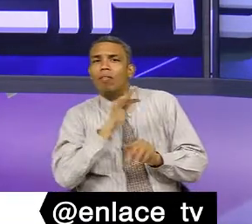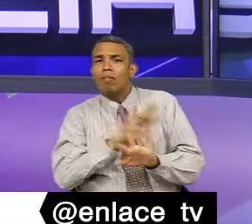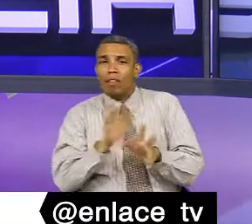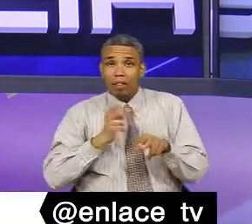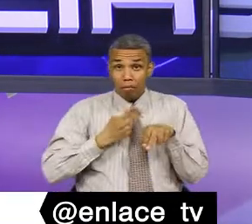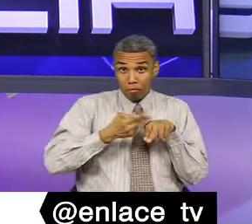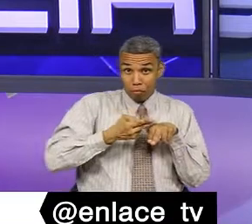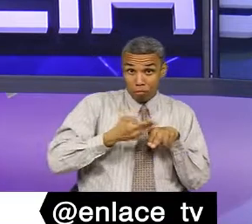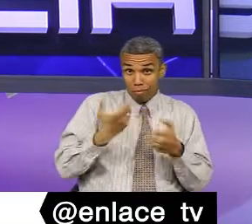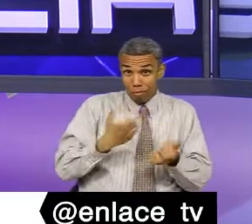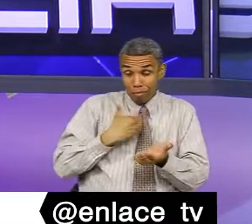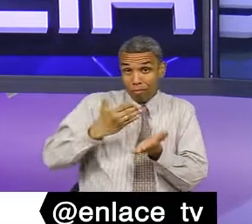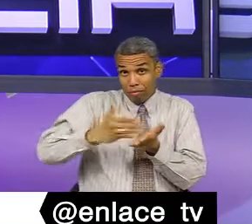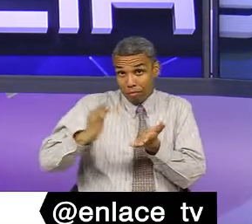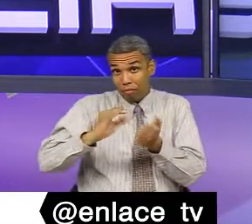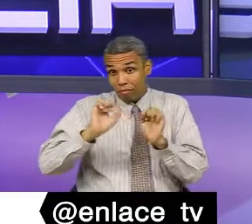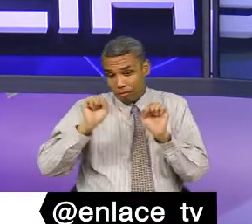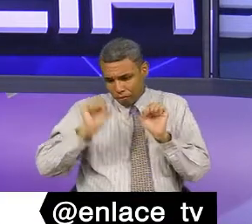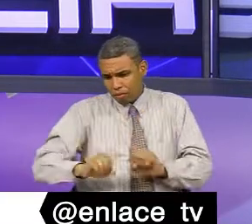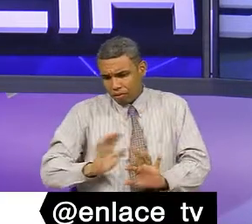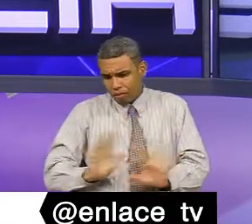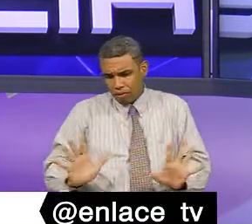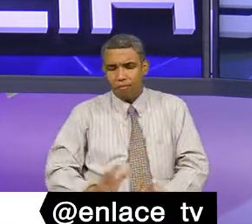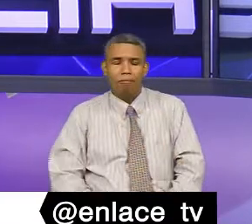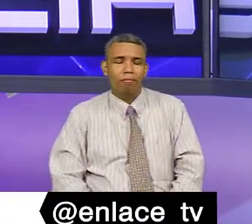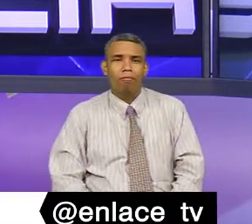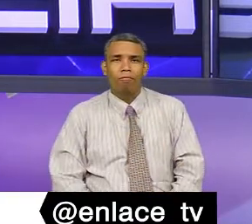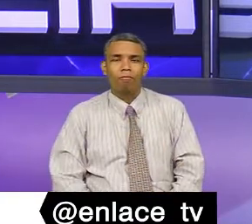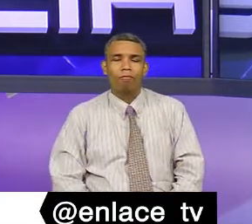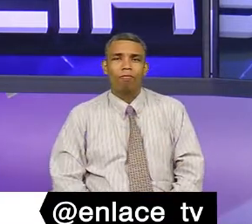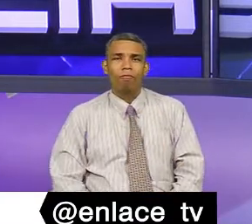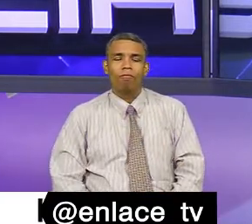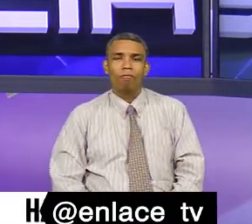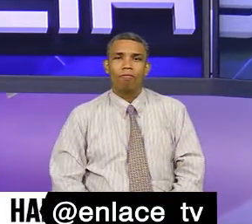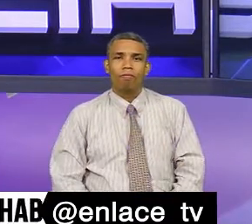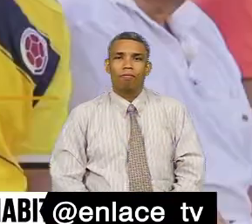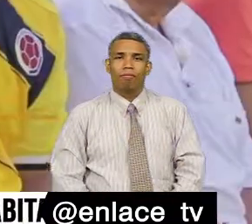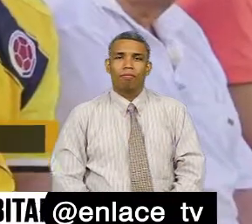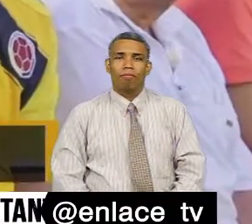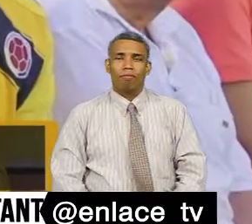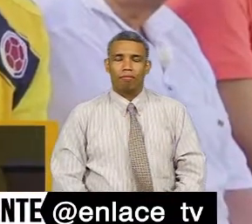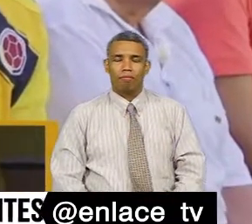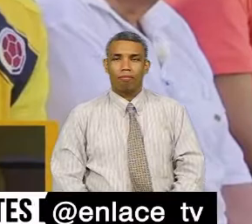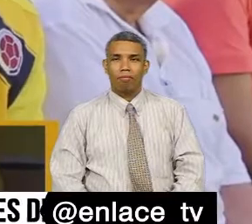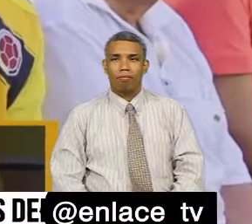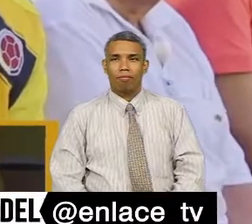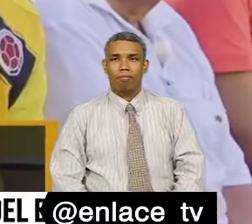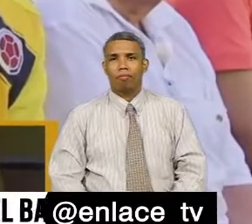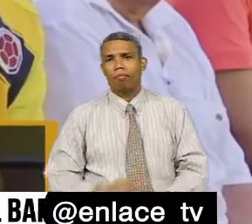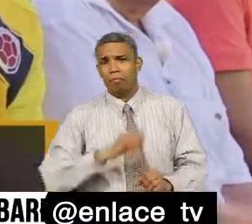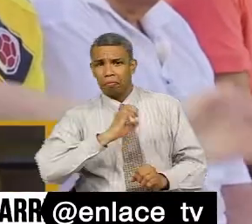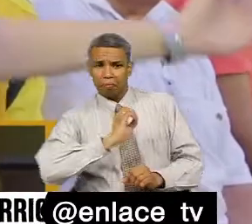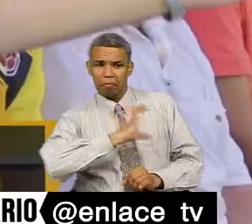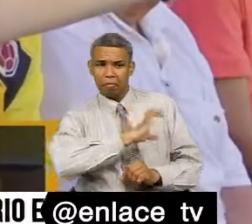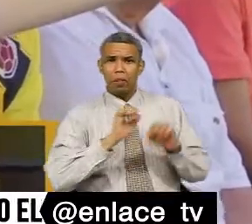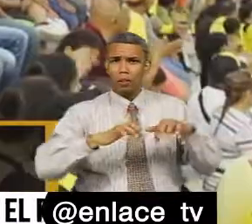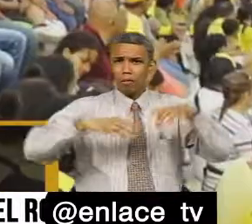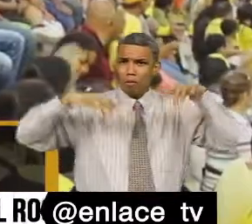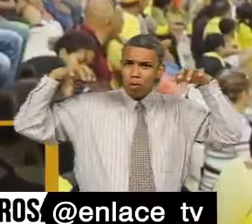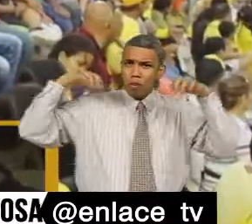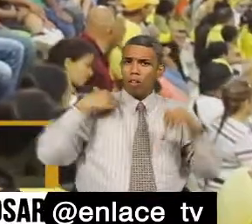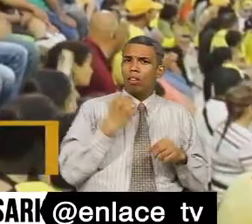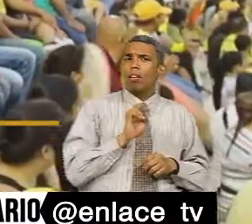compromiso que corresponde a la fecha 14 de la Liga Águila 2016. Para las localidades occidental, el valor es de 25